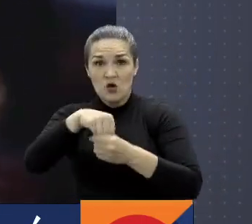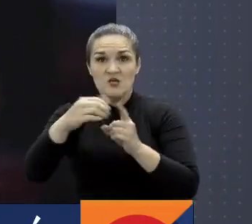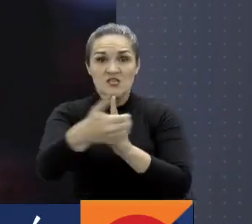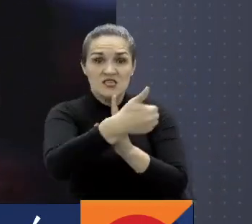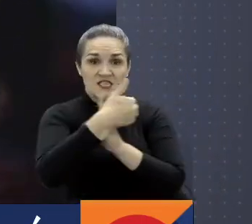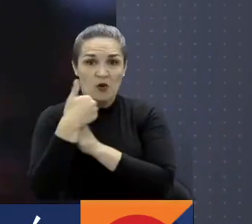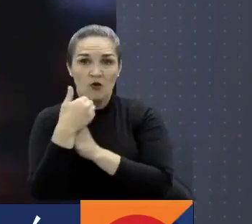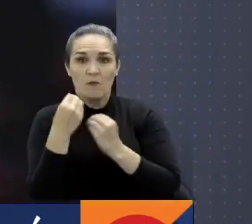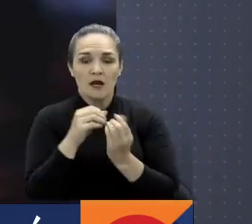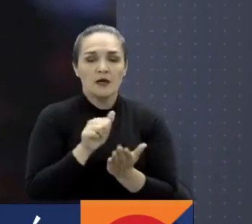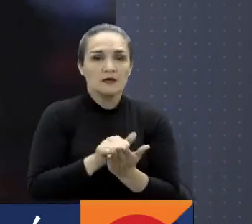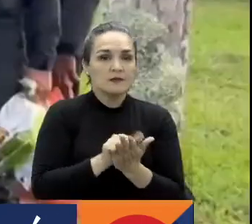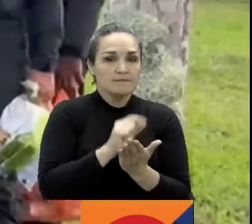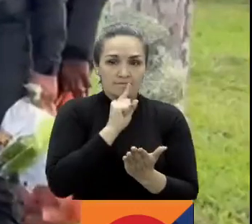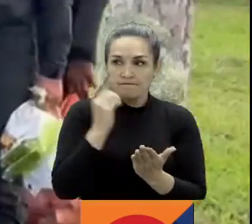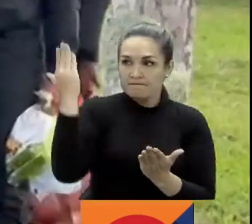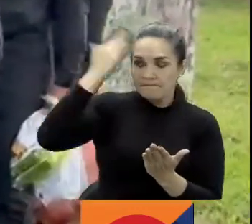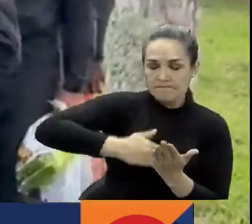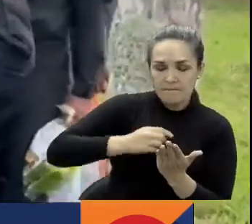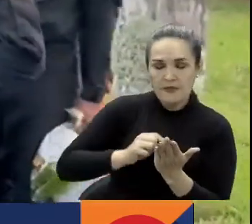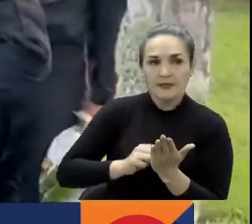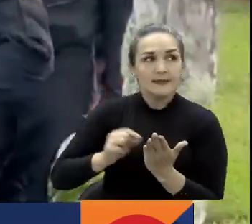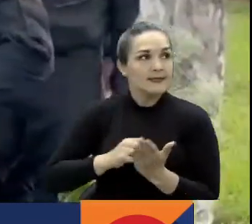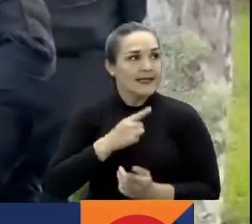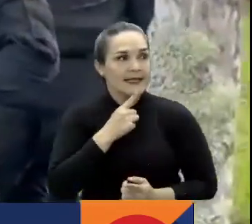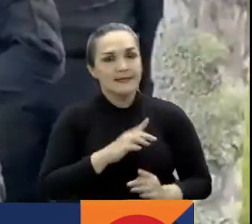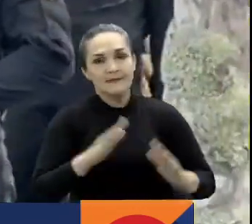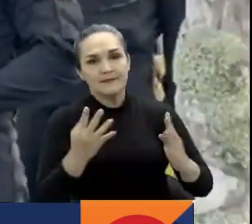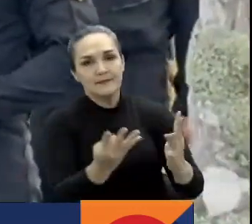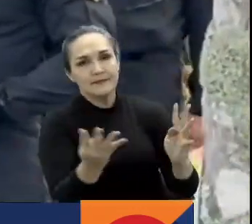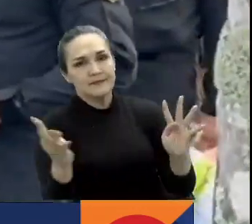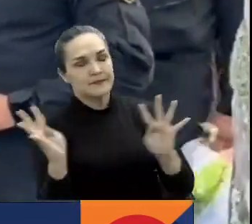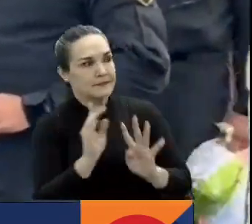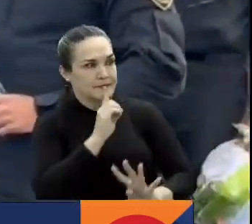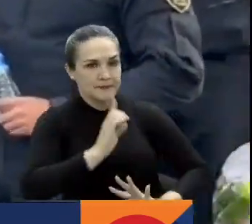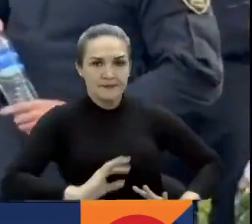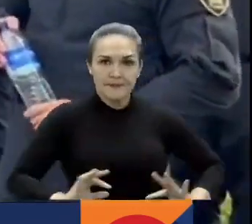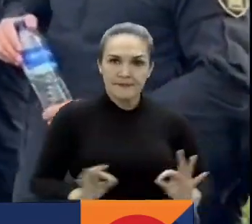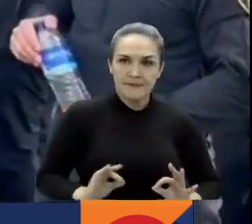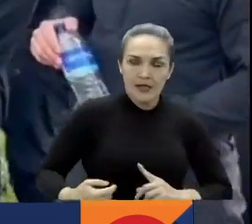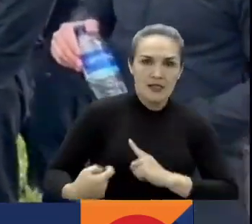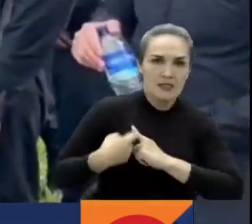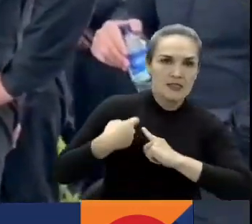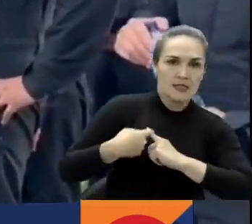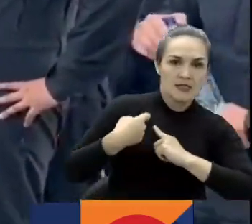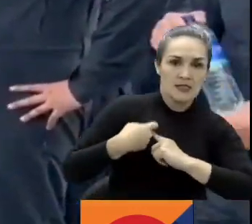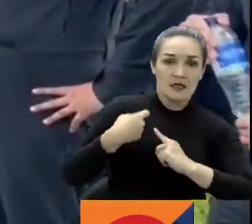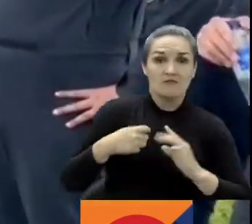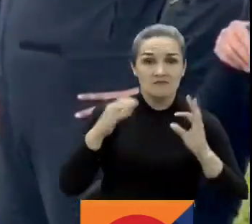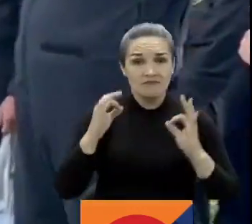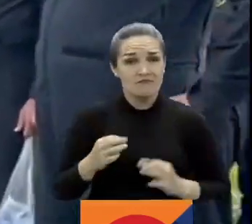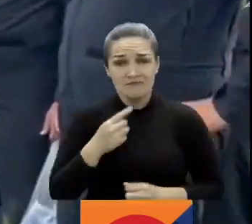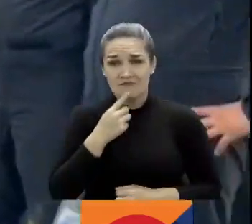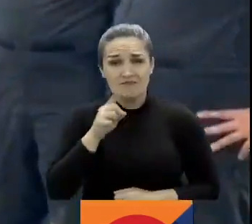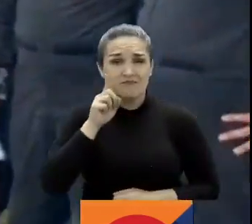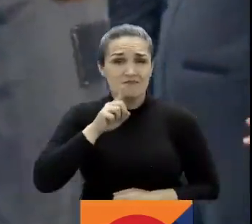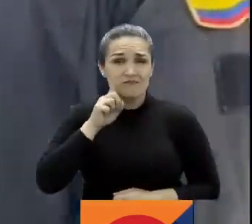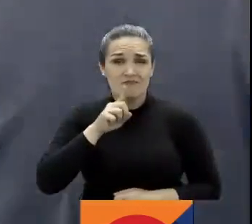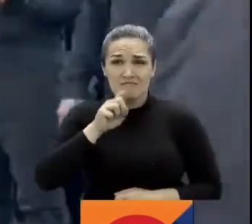que en el acta de los hechos ocurridos en Los Pozos calificar a ese acto como ser como humanitario y no como un secuestro versión que fue desmentida por Alfonso